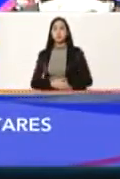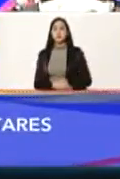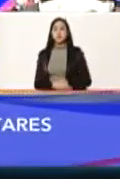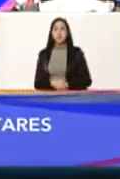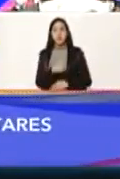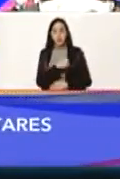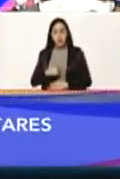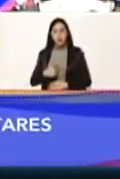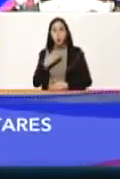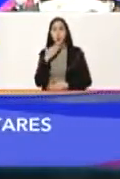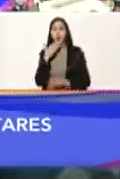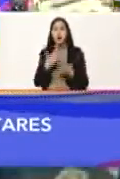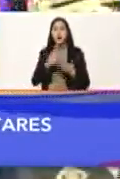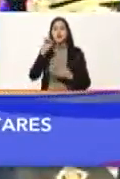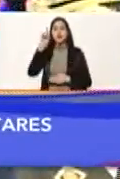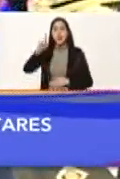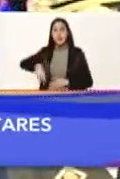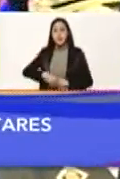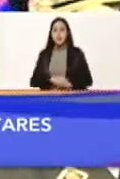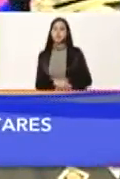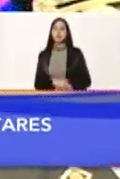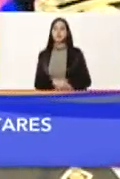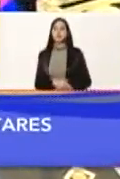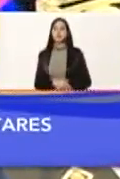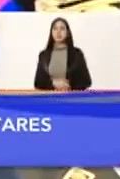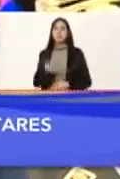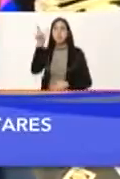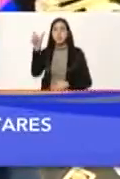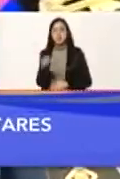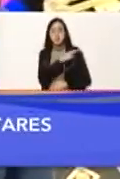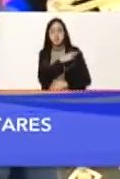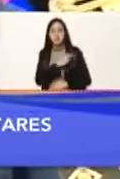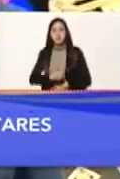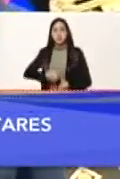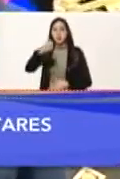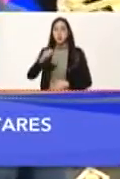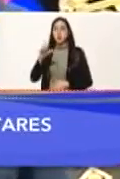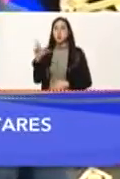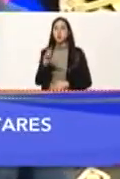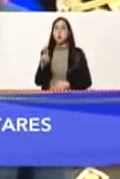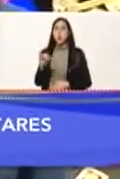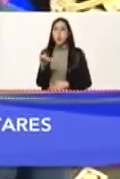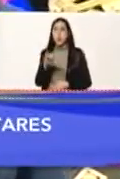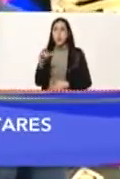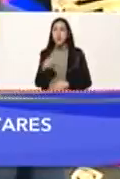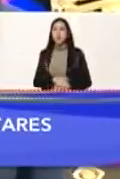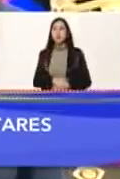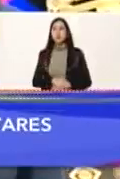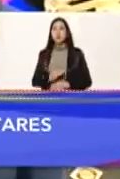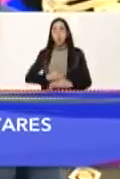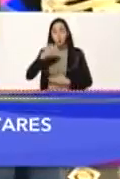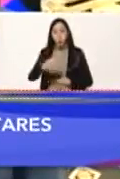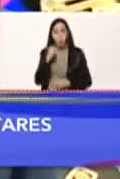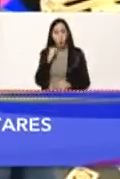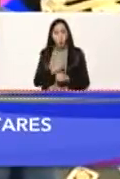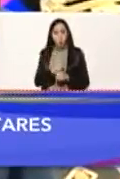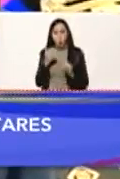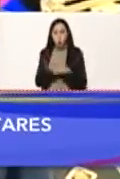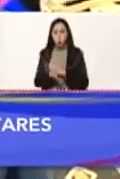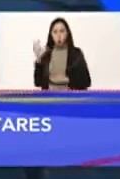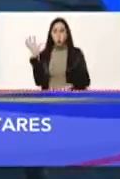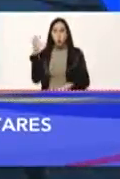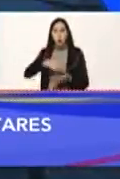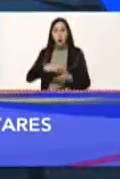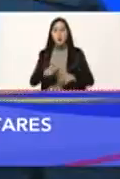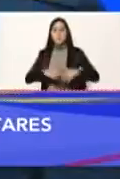Quiero agradecer al general en jefe Pedro Juliat, quien ha estado al frente, jefe del Estado Mayor del